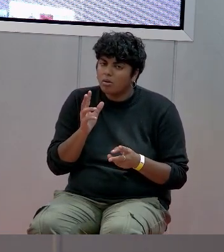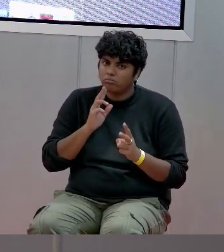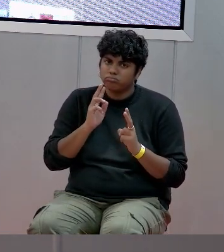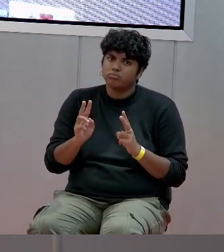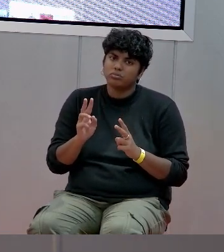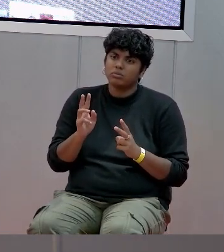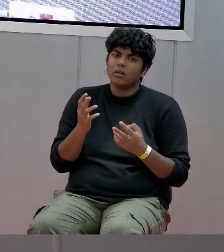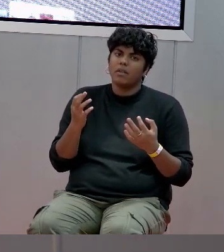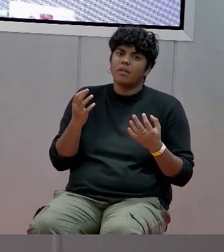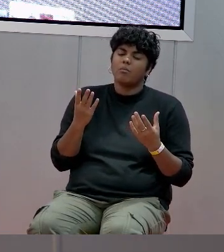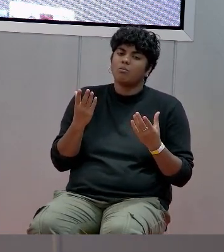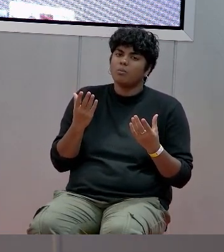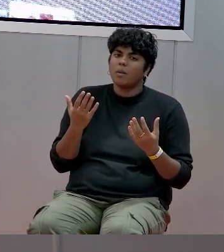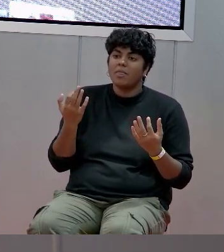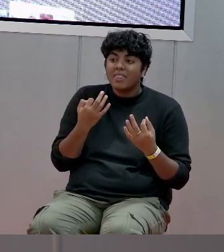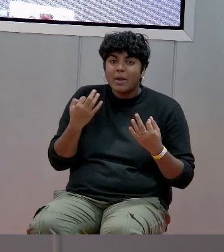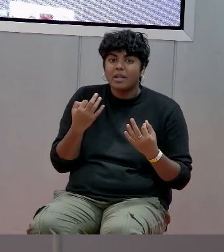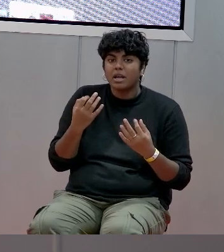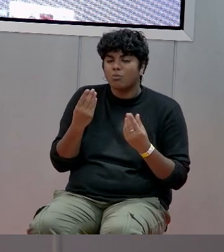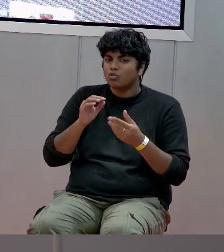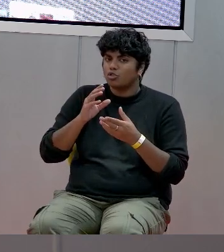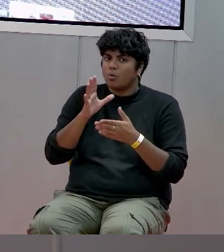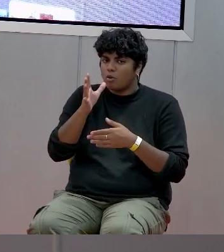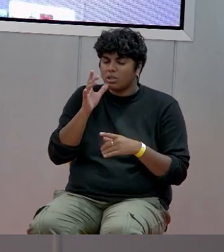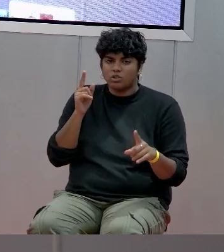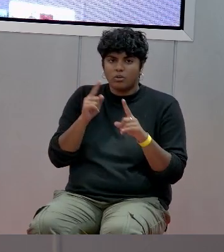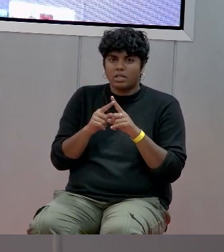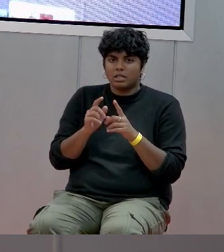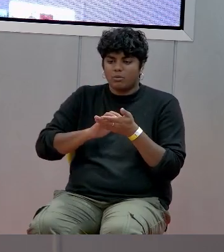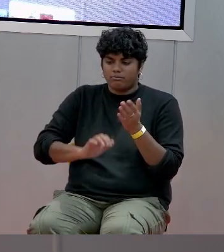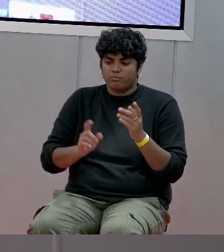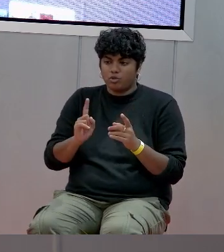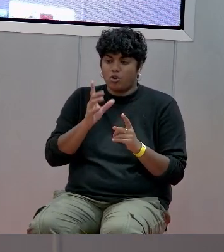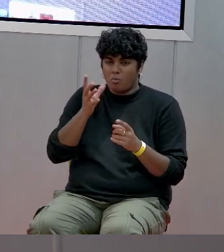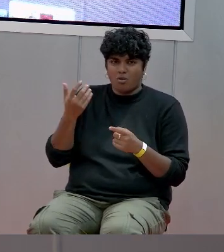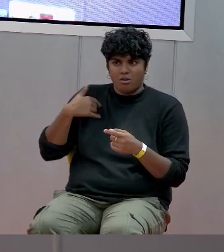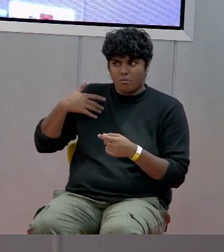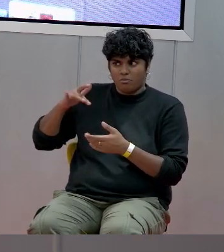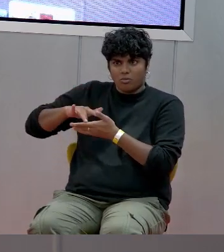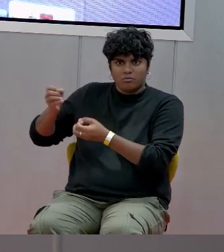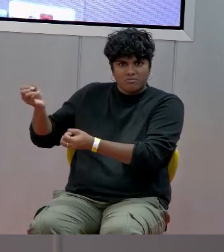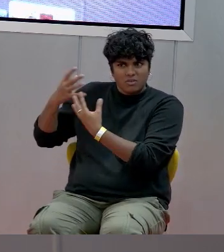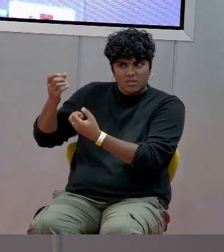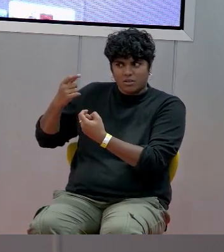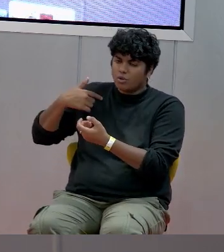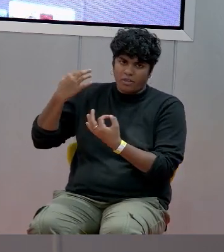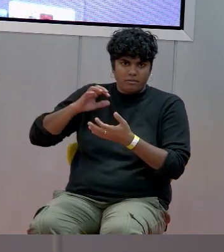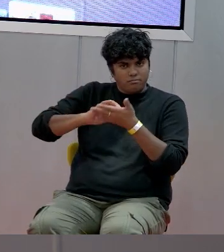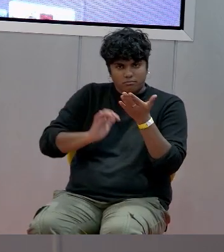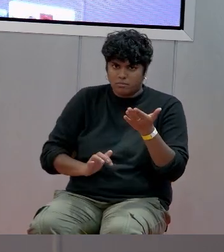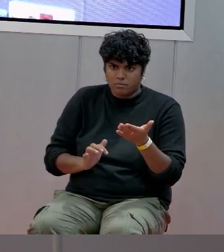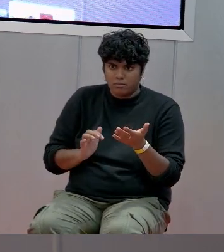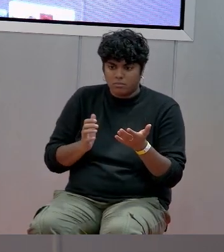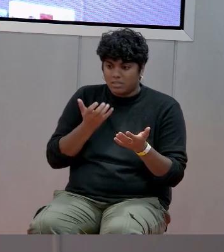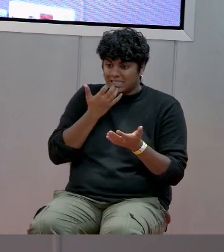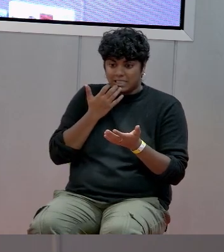tener muchos motivos para no escribir el informe después de lo que me contaron. ¿Cómo iba a vivir en paz